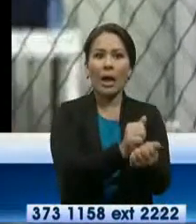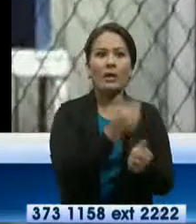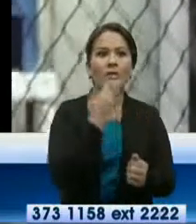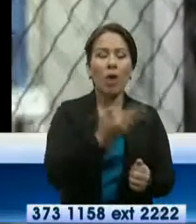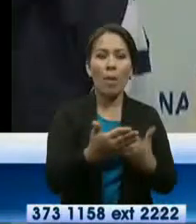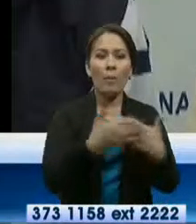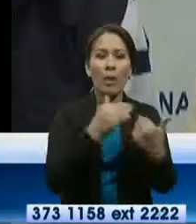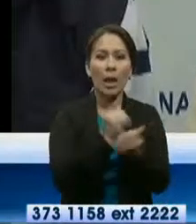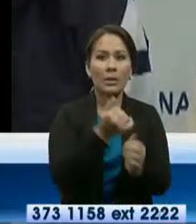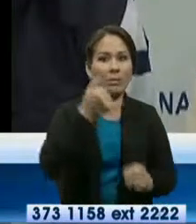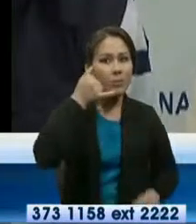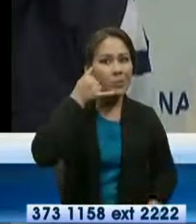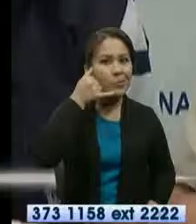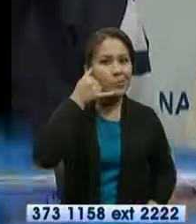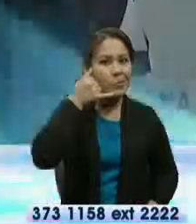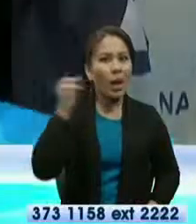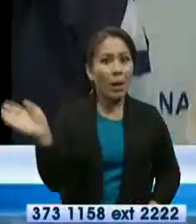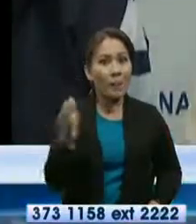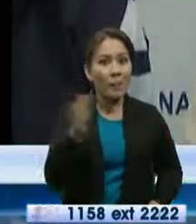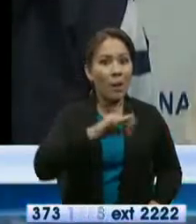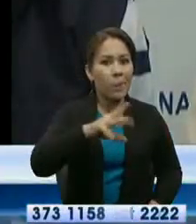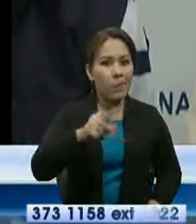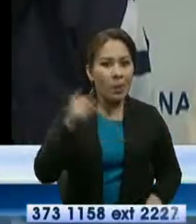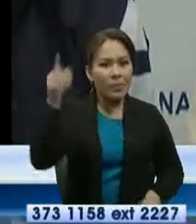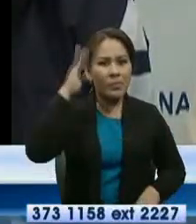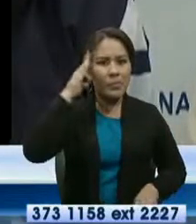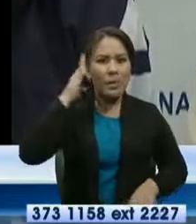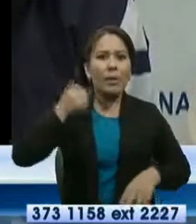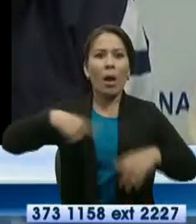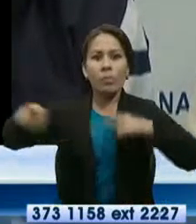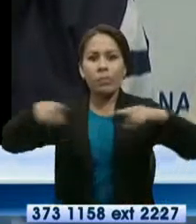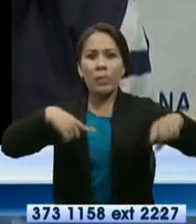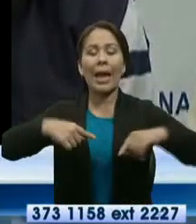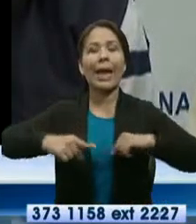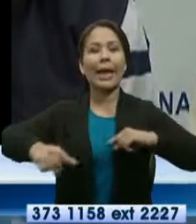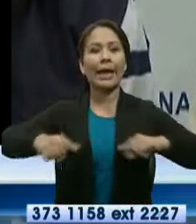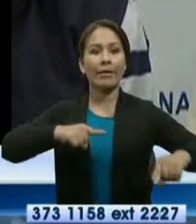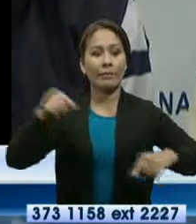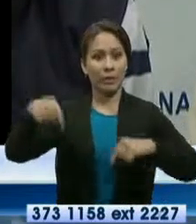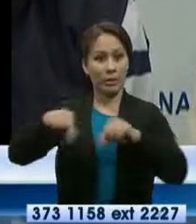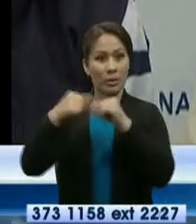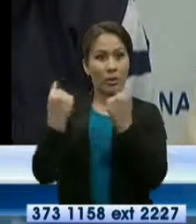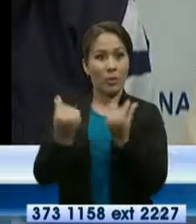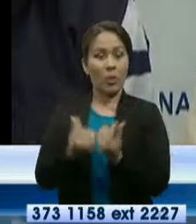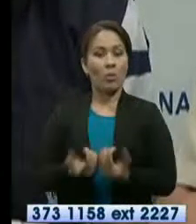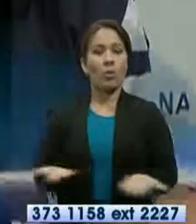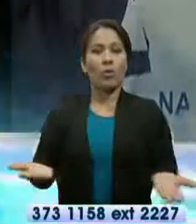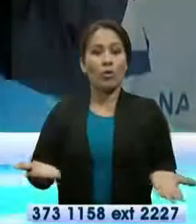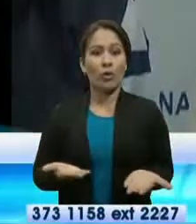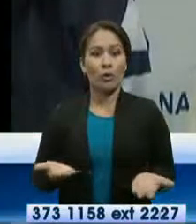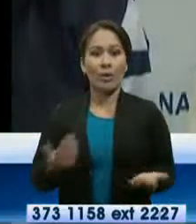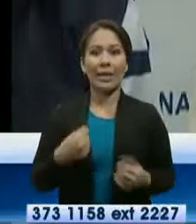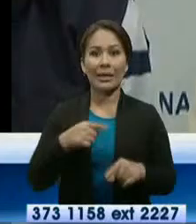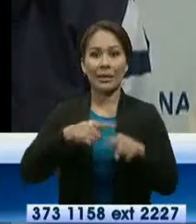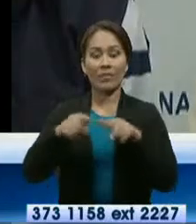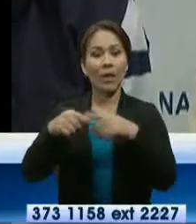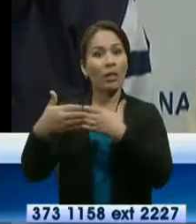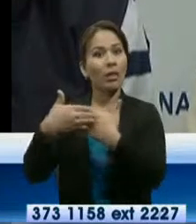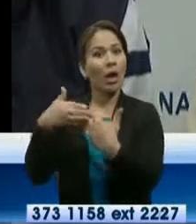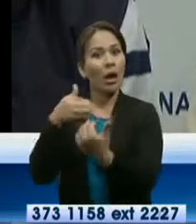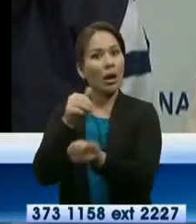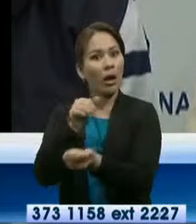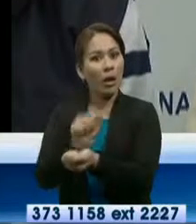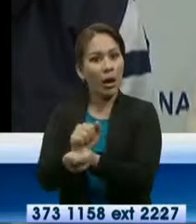varios acontecimientos de acá, de todo tipo. Las investigaciones iniciaron hace 3 meses y se determinó que los robos eran dirigidos desde